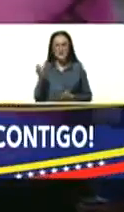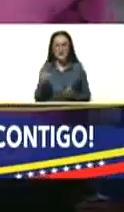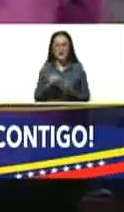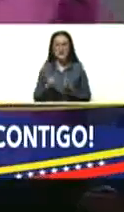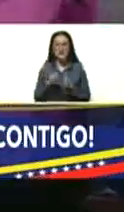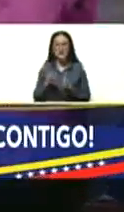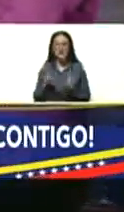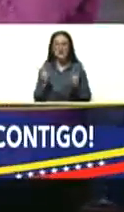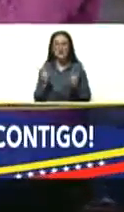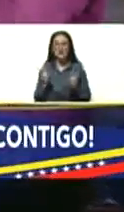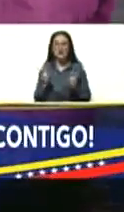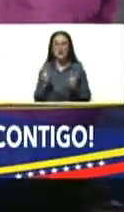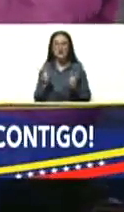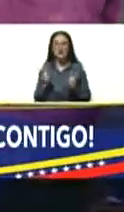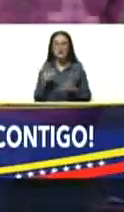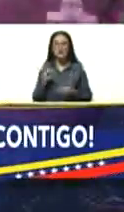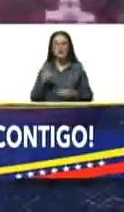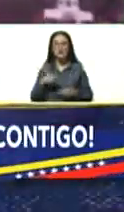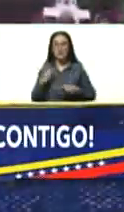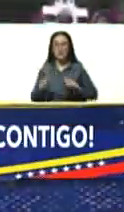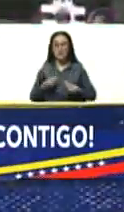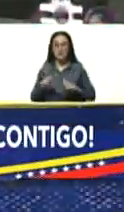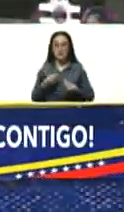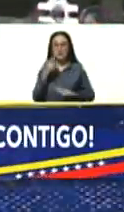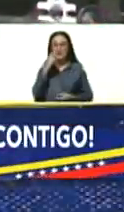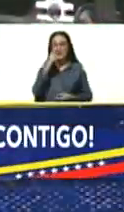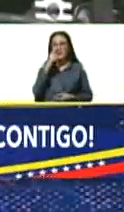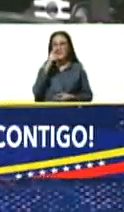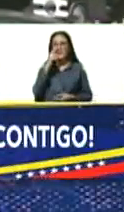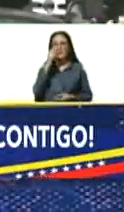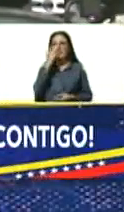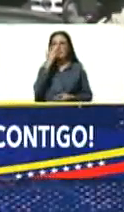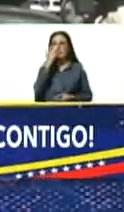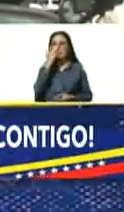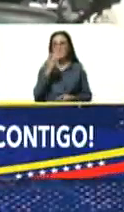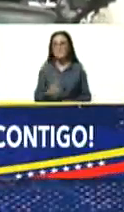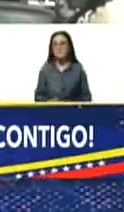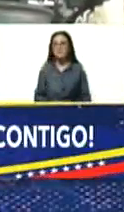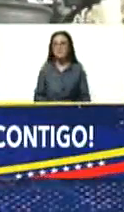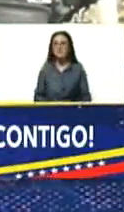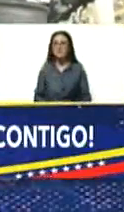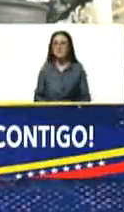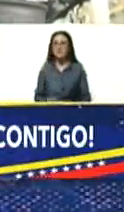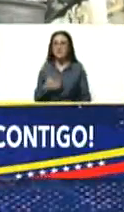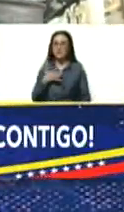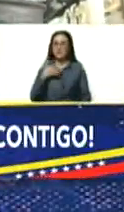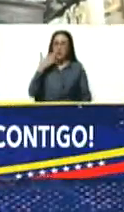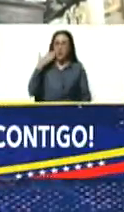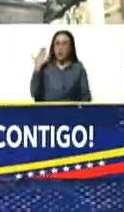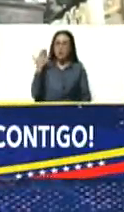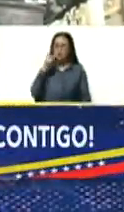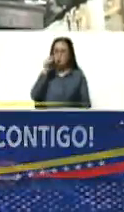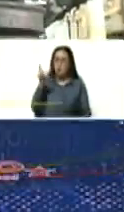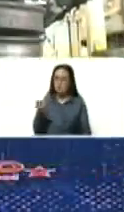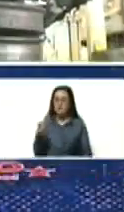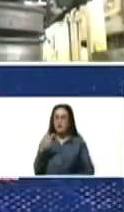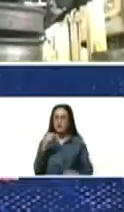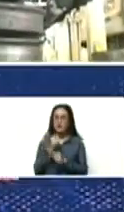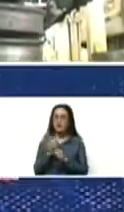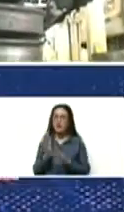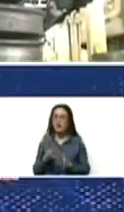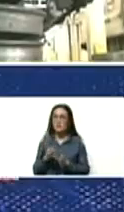trenes nuevos. Lo podemos hacer. Me gusta el espíritu de Carlos. Me llena de orgullo de ser trabajador